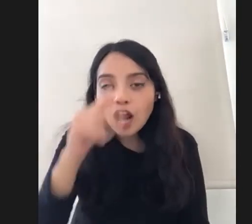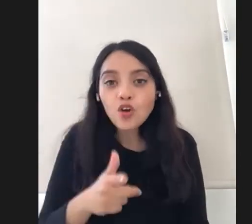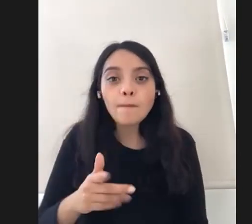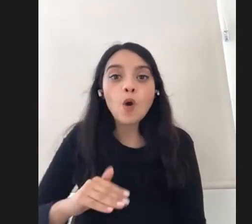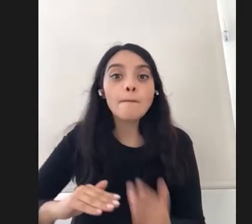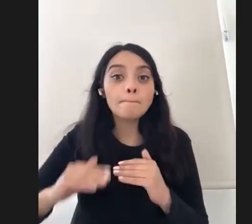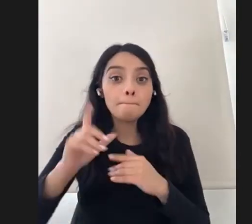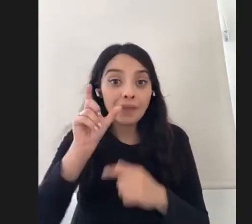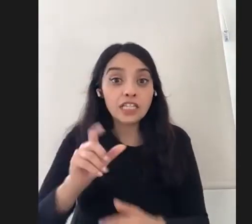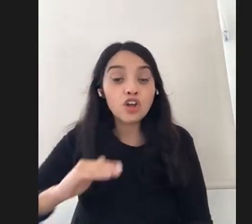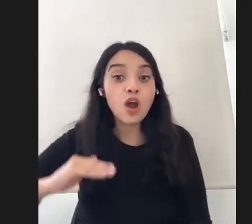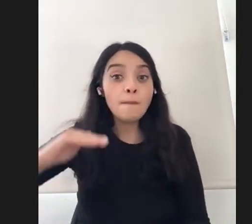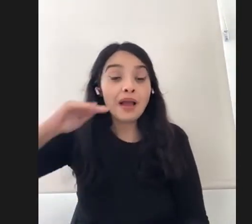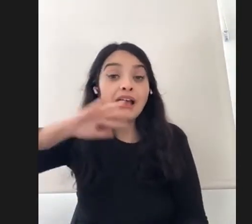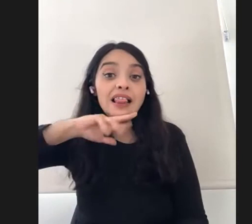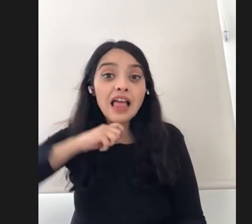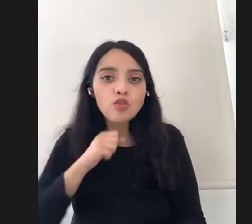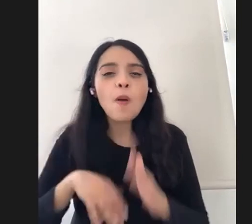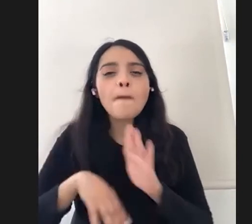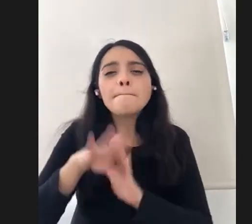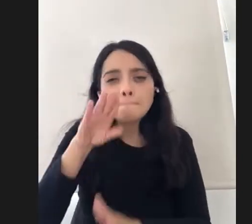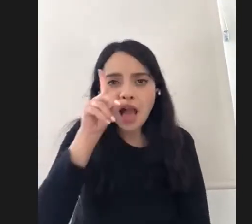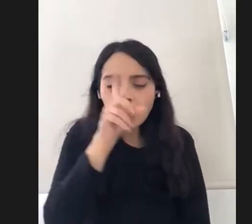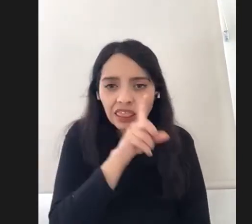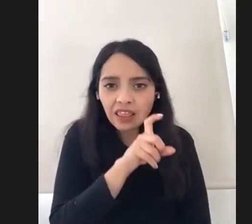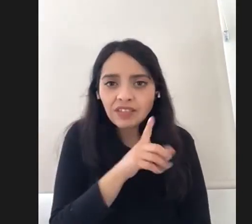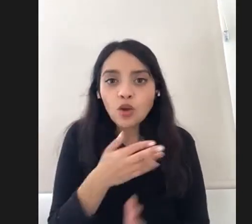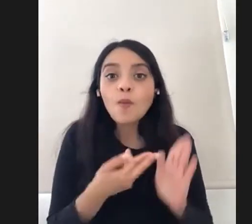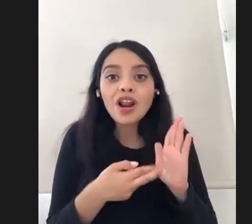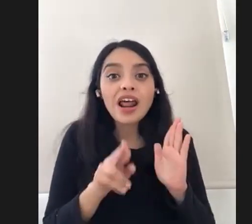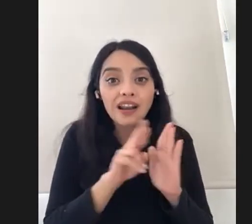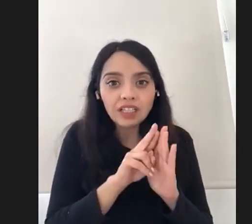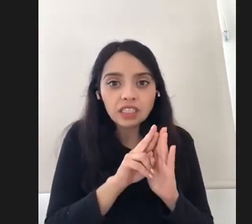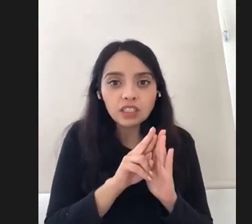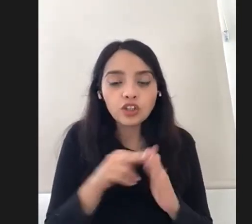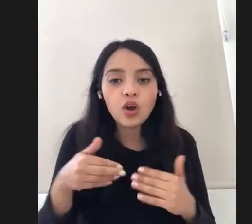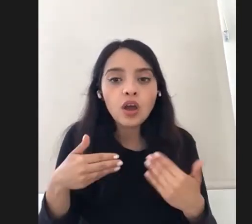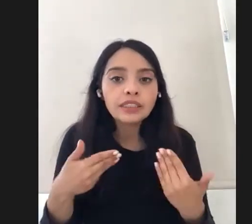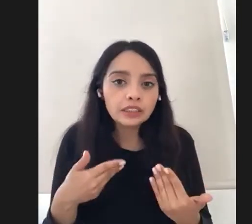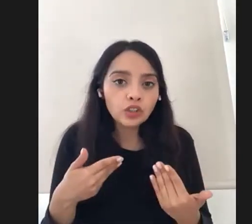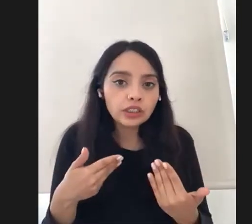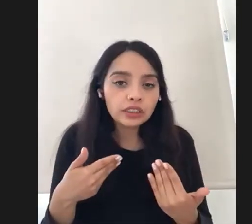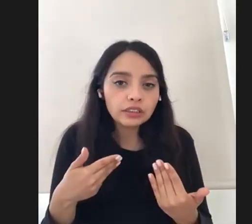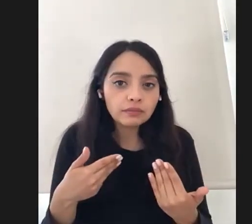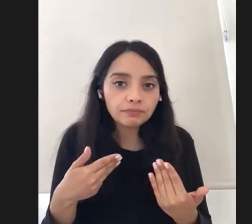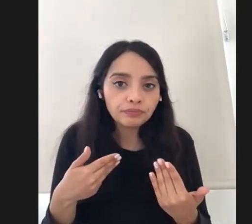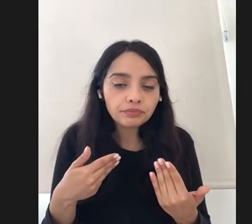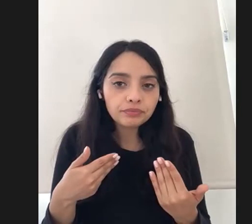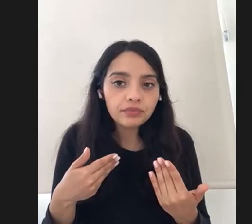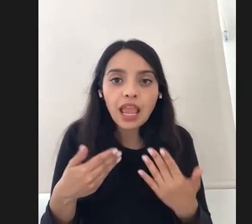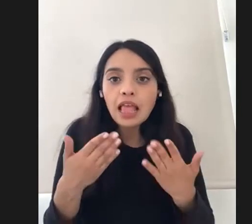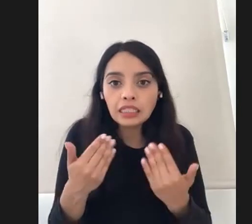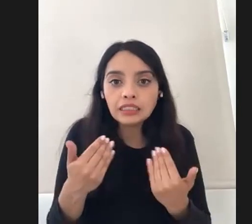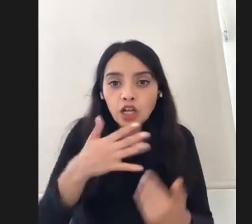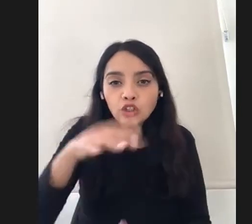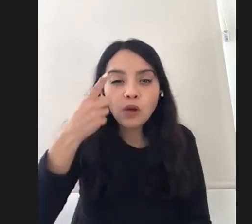persona, mayor dificultad tiene en esta rehabilitación. Y por lo tanto hay que tener mayor consideración de